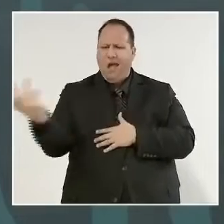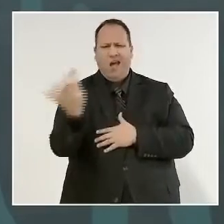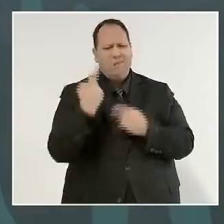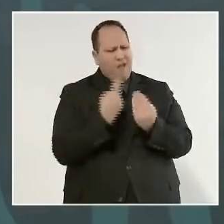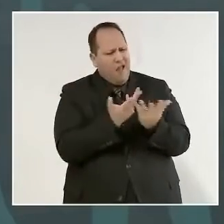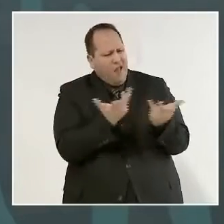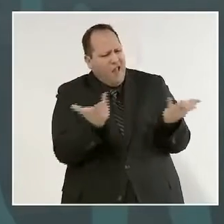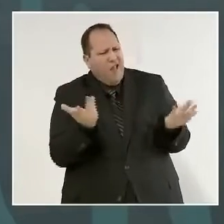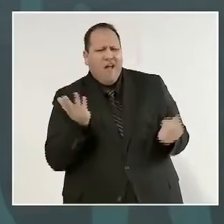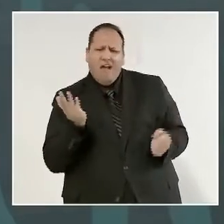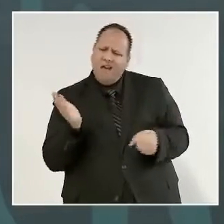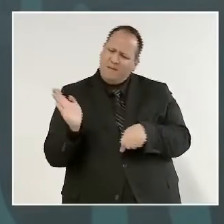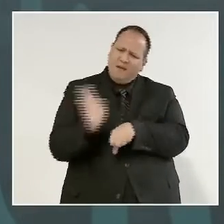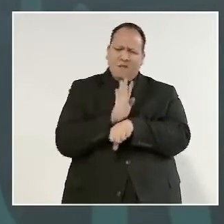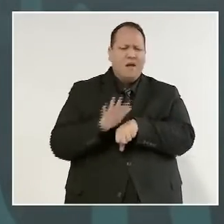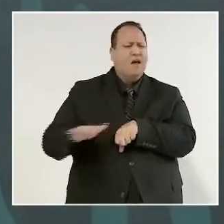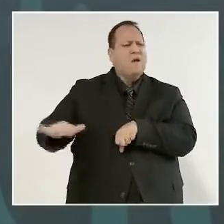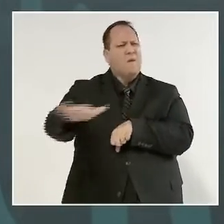pueblo.